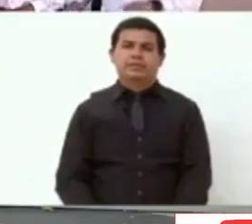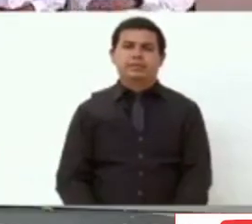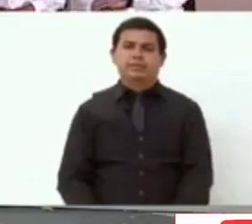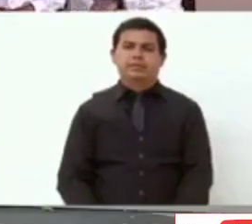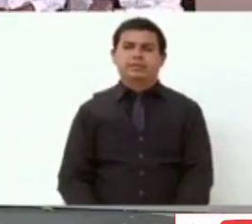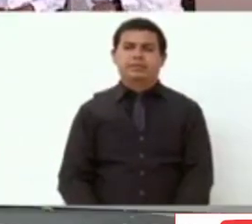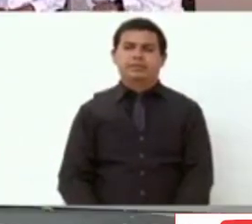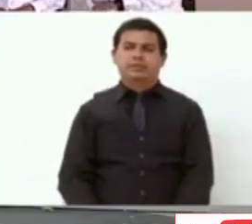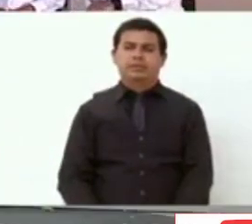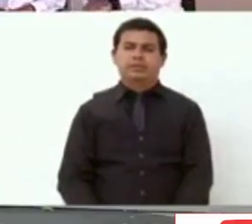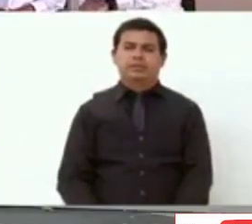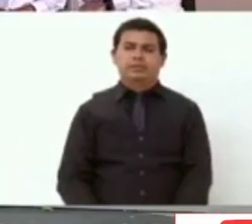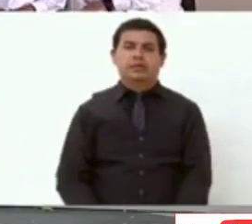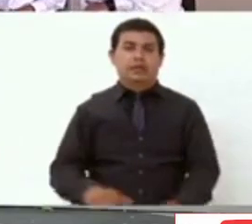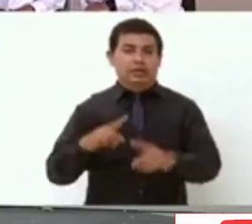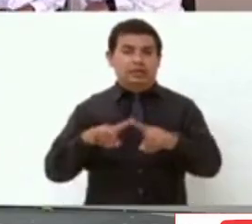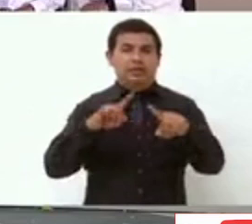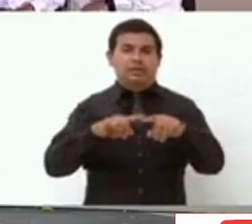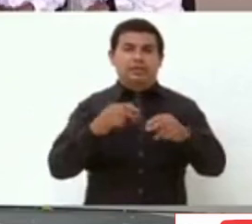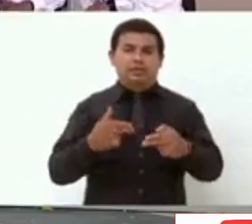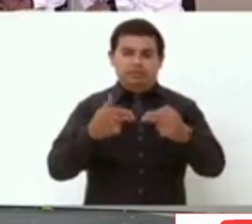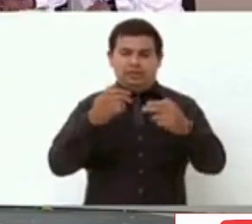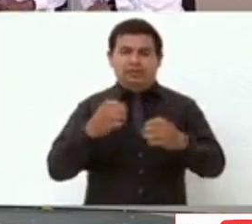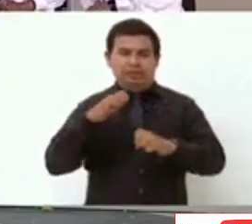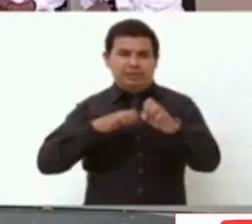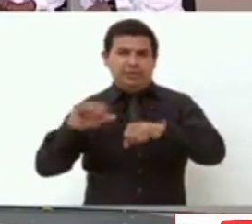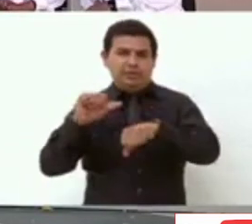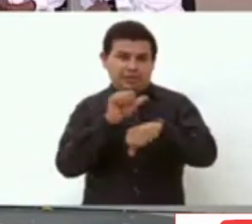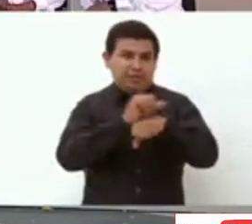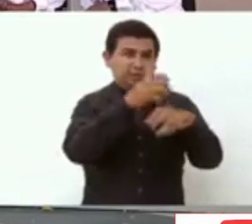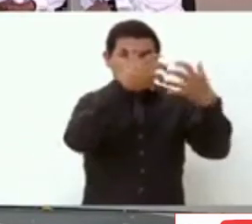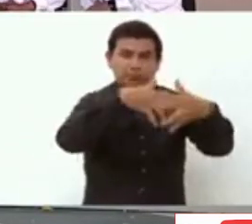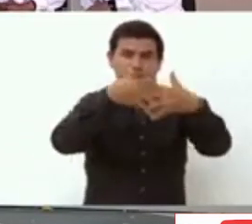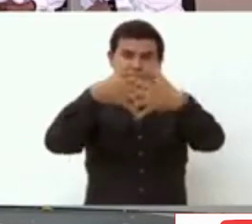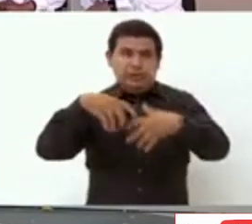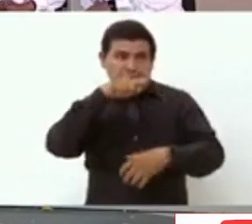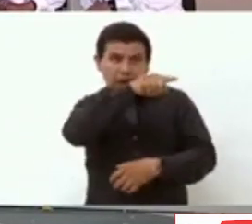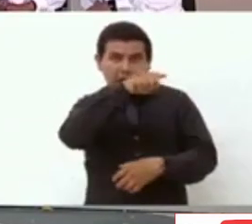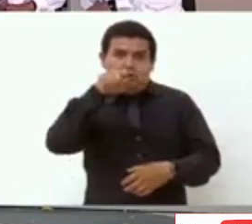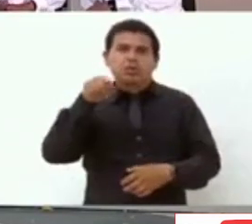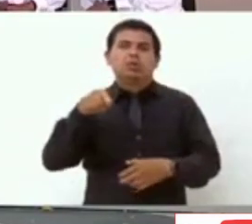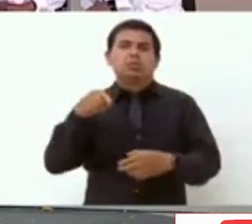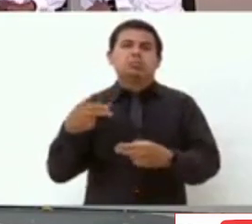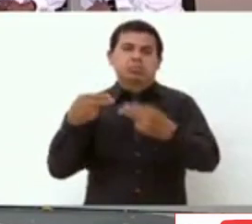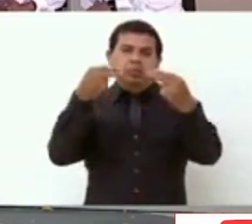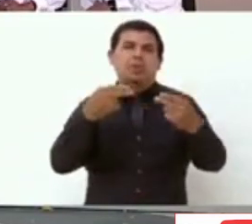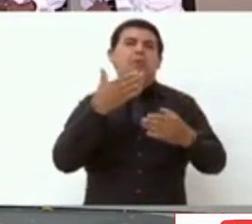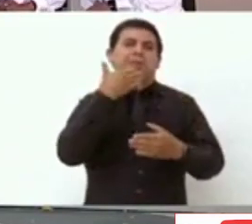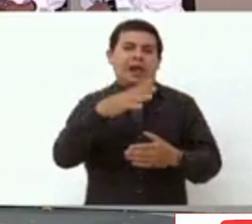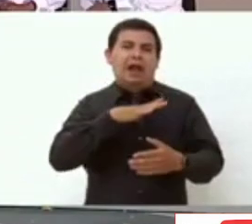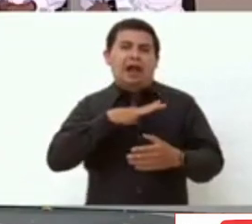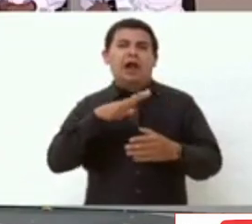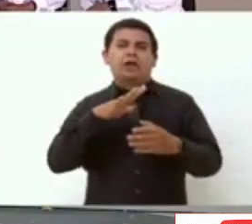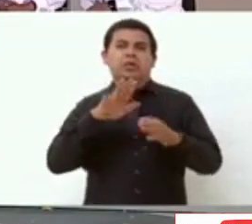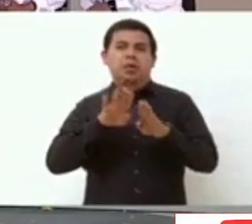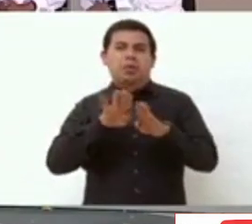porque lo que se obtiene de divisas por la industria automotriz muchas veces vuelve a